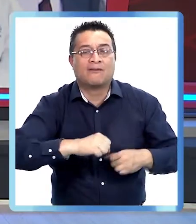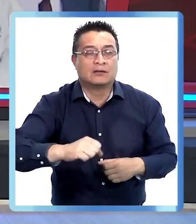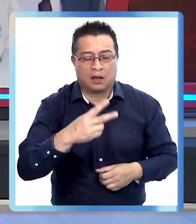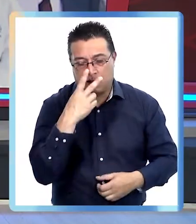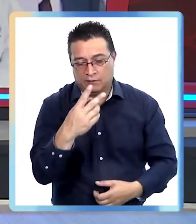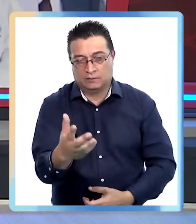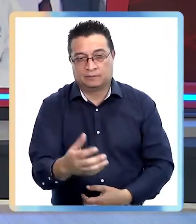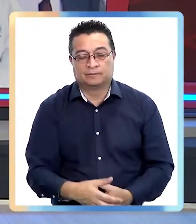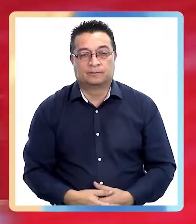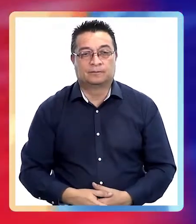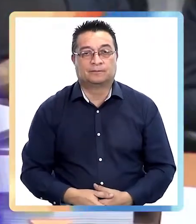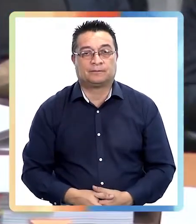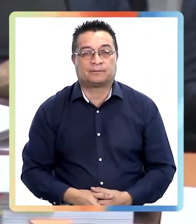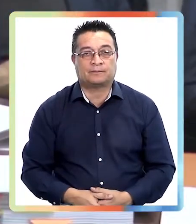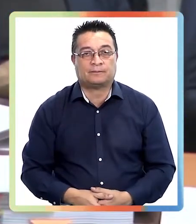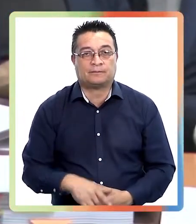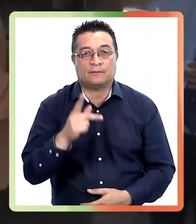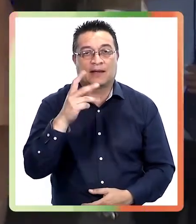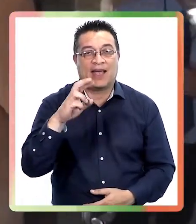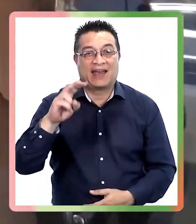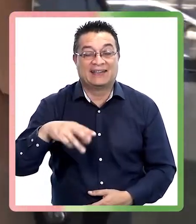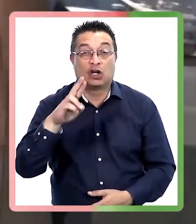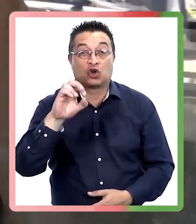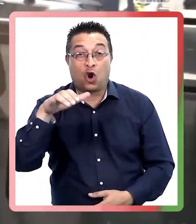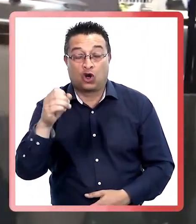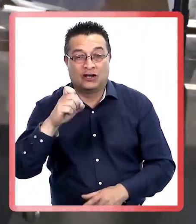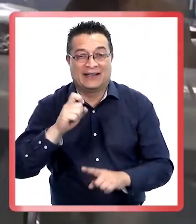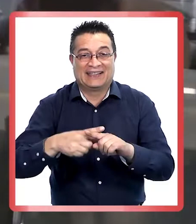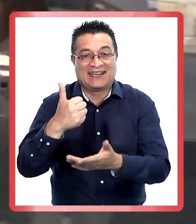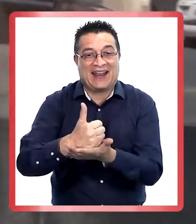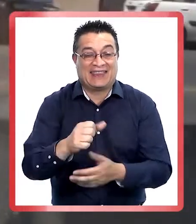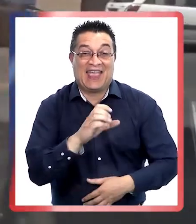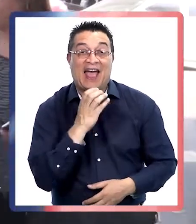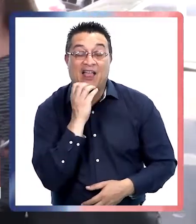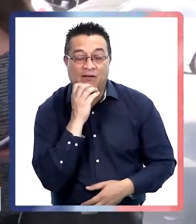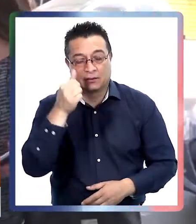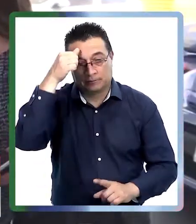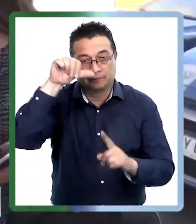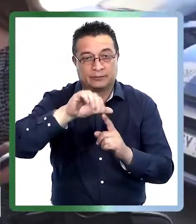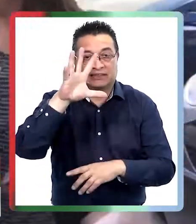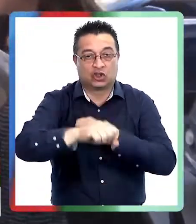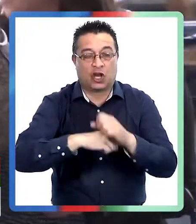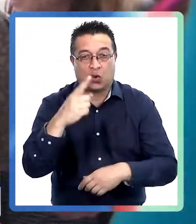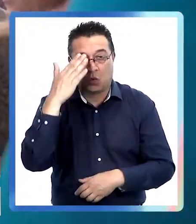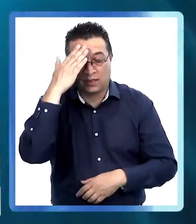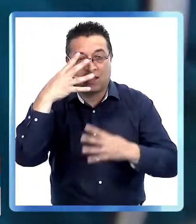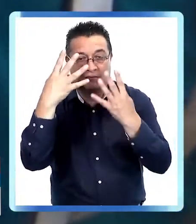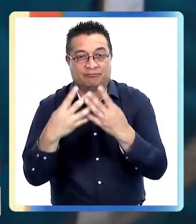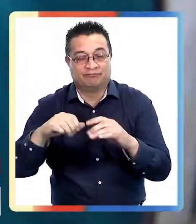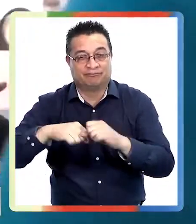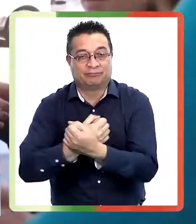Antofagasta Televisión nos informa. Karen Rojo, la exalcaldesa de Antofagasta, condenada a 5 años de un día de